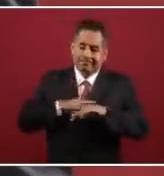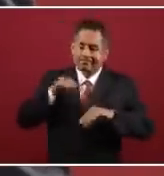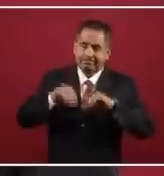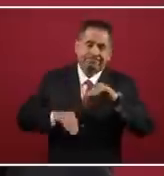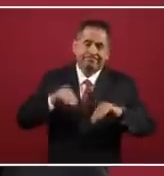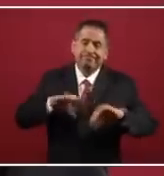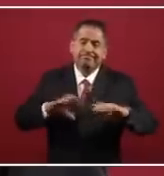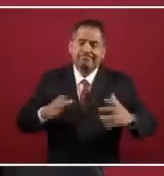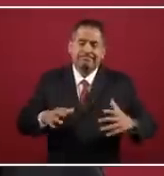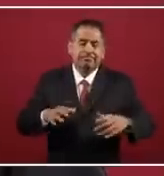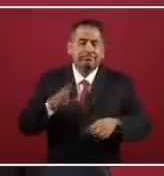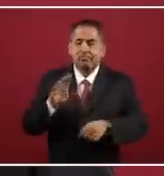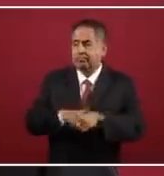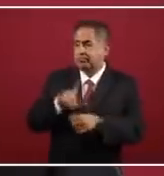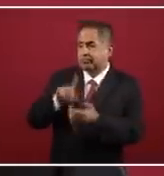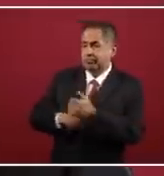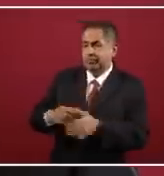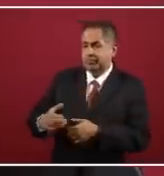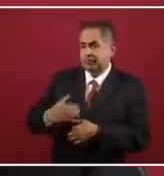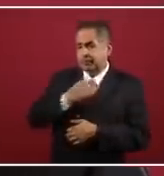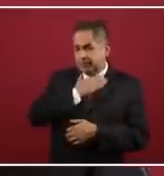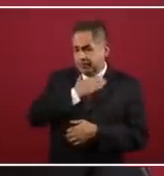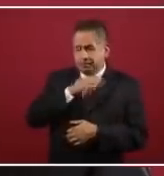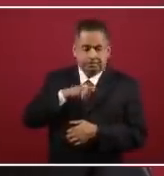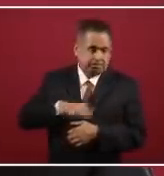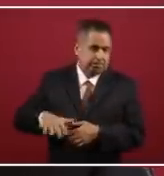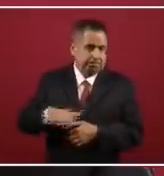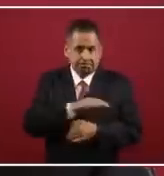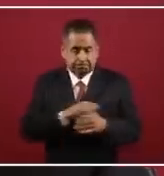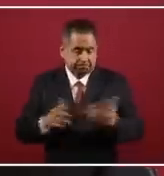porque está saturado el aeropuerto.